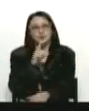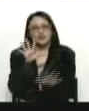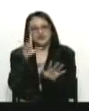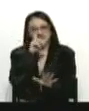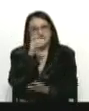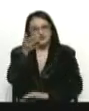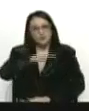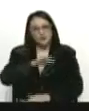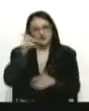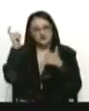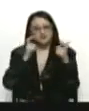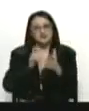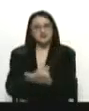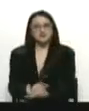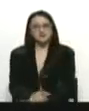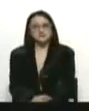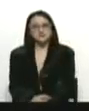de su partida física.